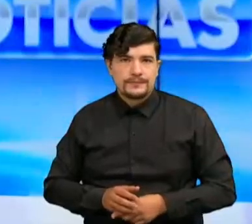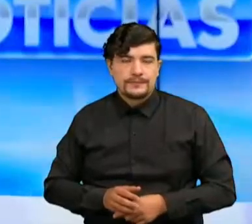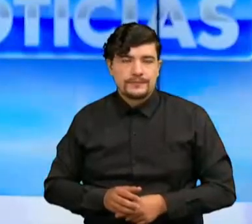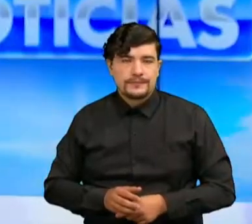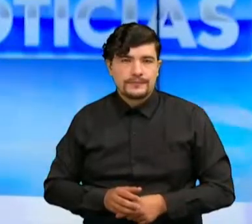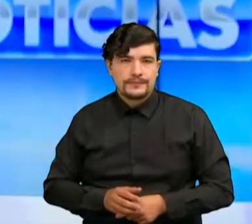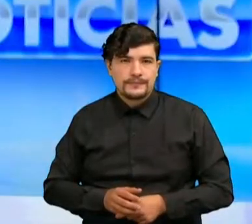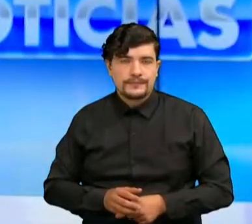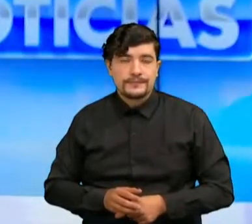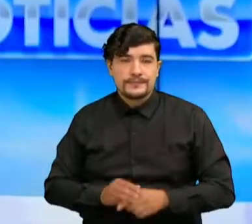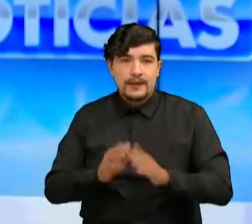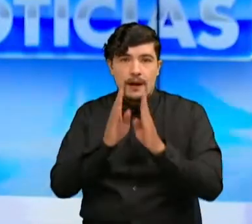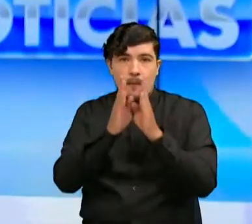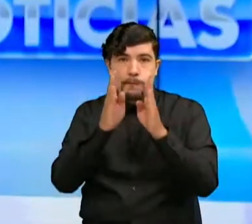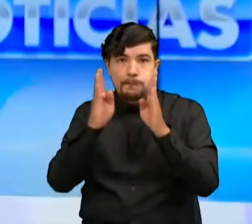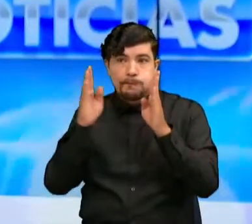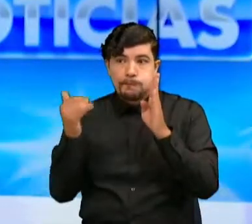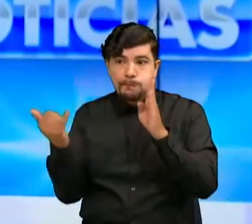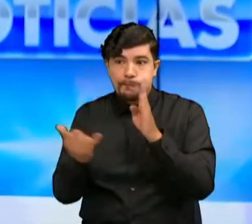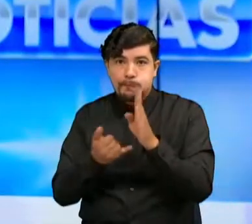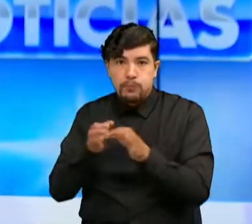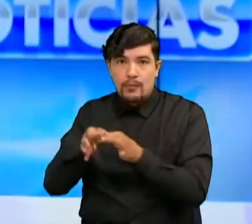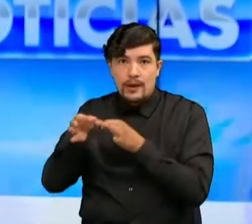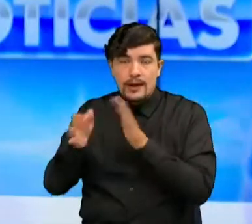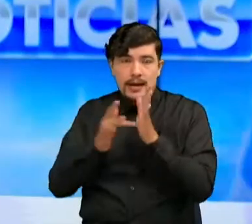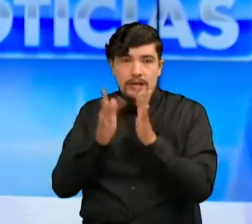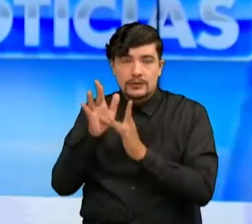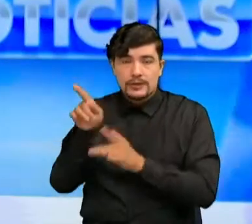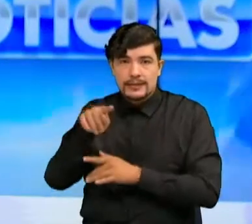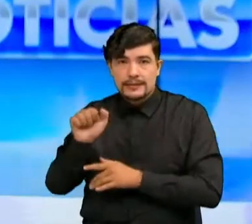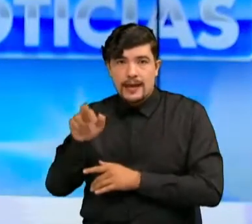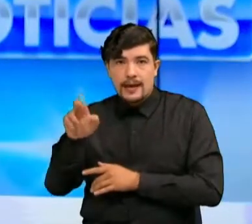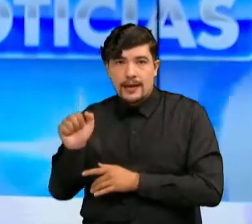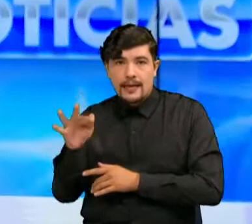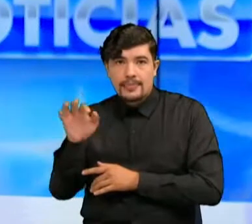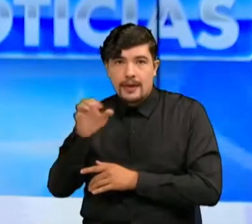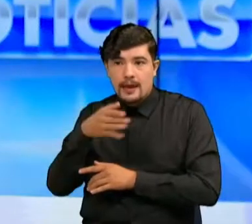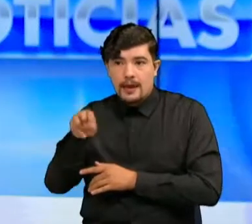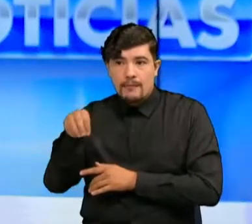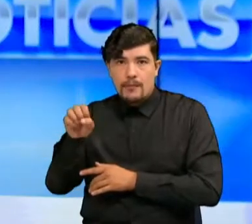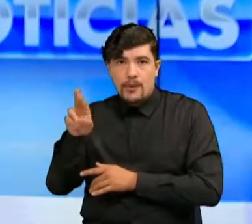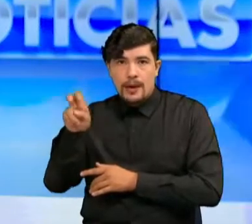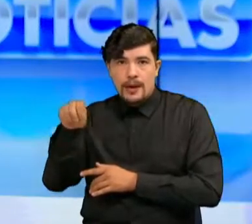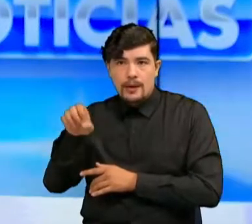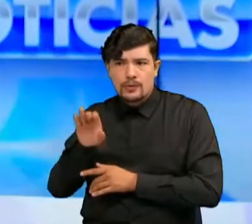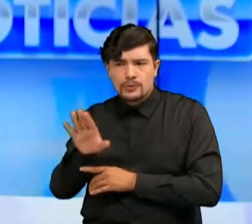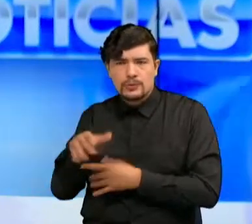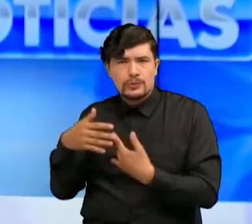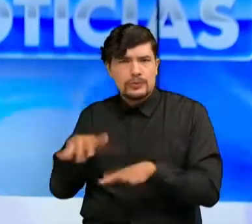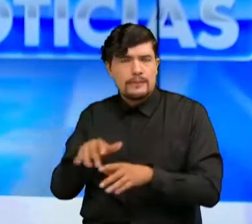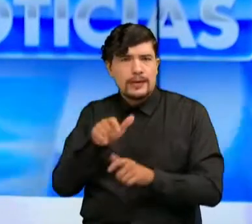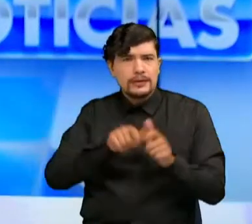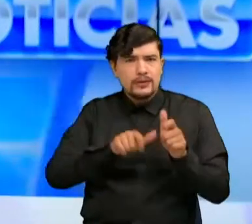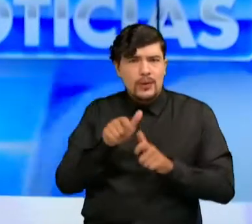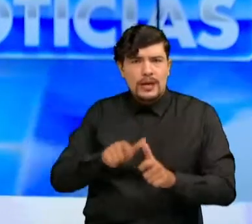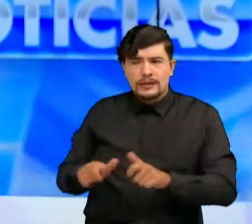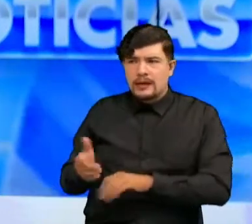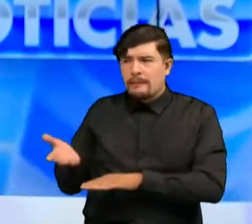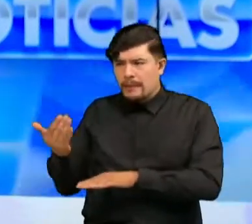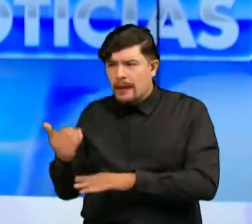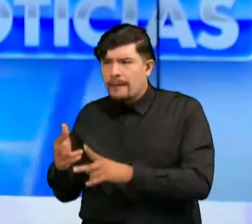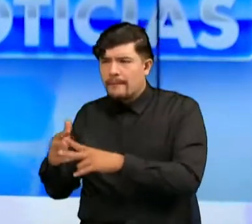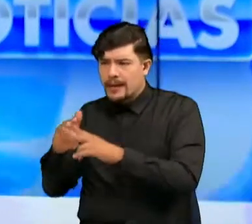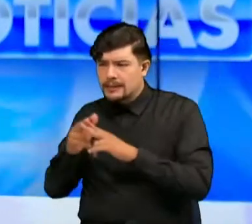y la biblioteca pública municipal jesús zárate moreno de málaga se está quedando sin libros los usuarios se los están llevando en calidad de